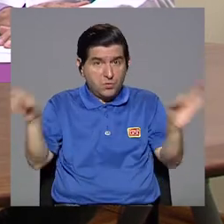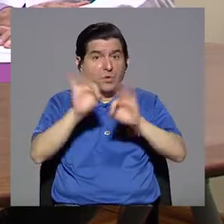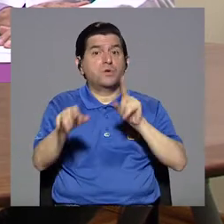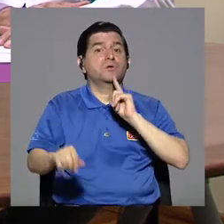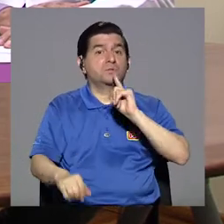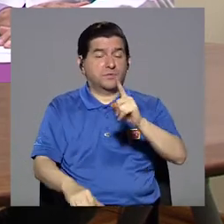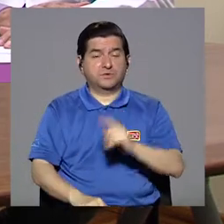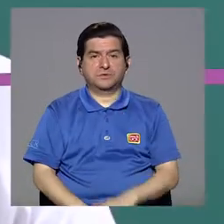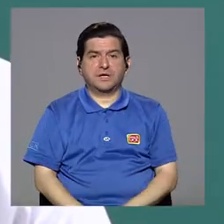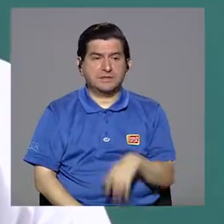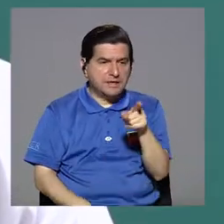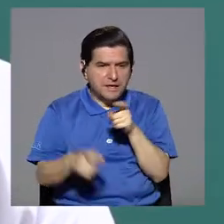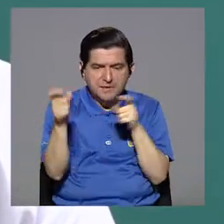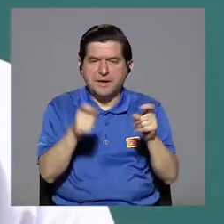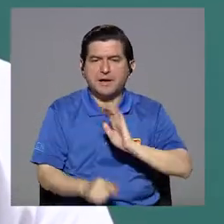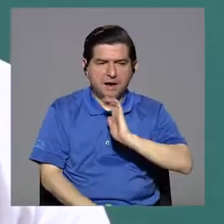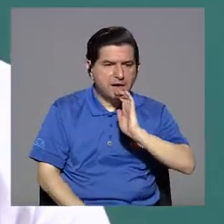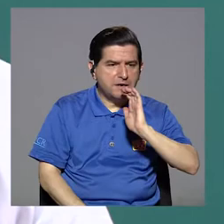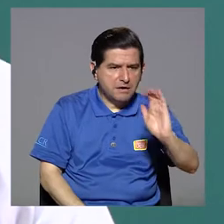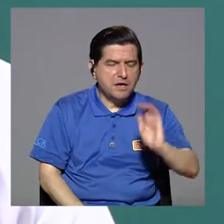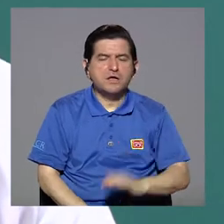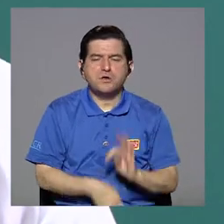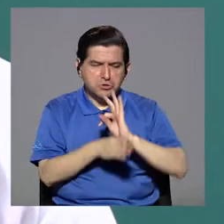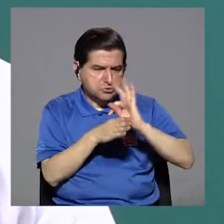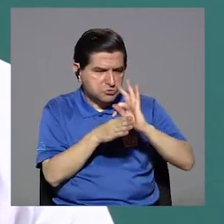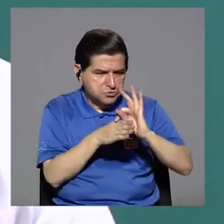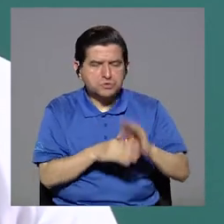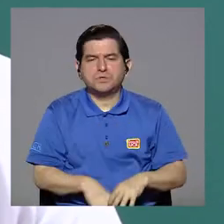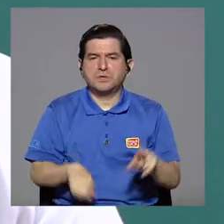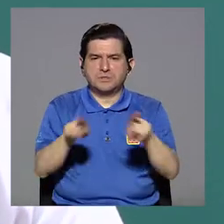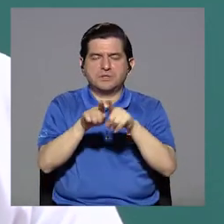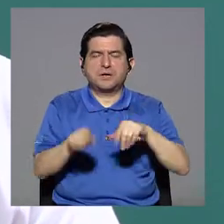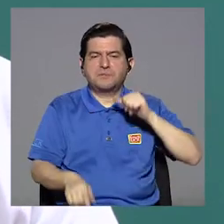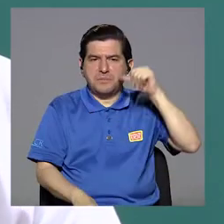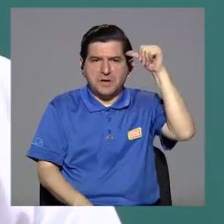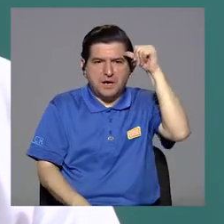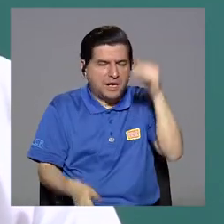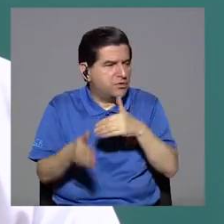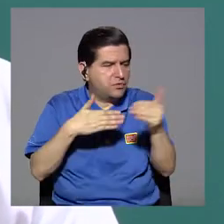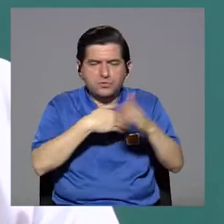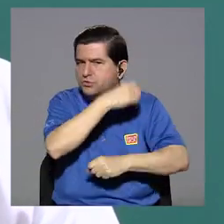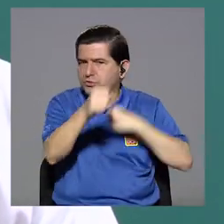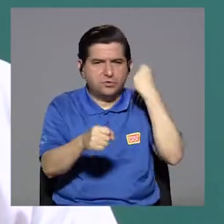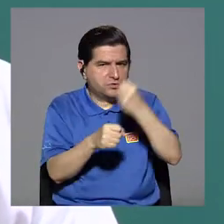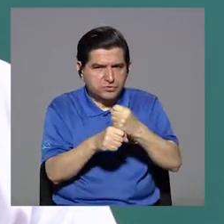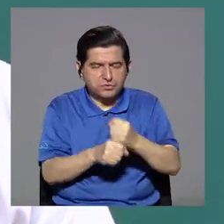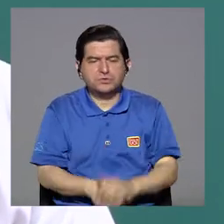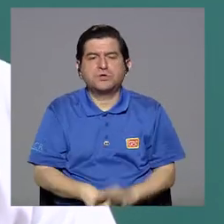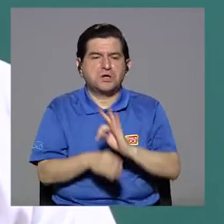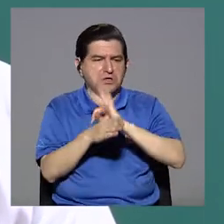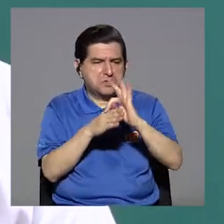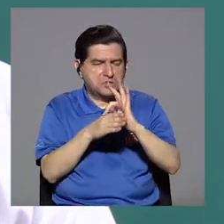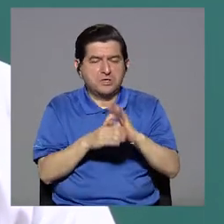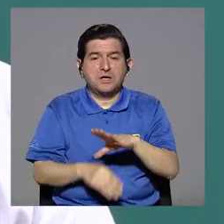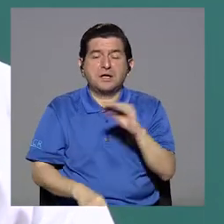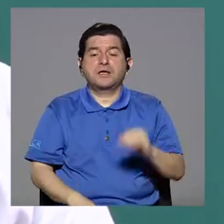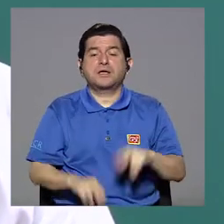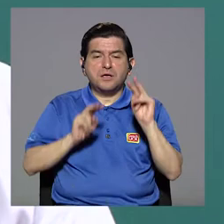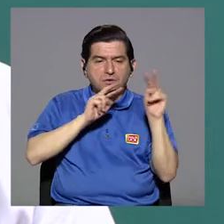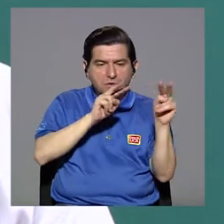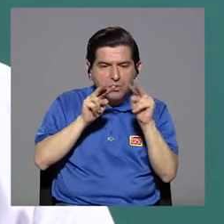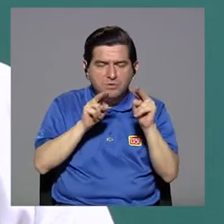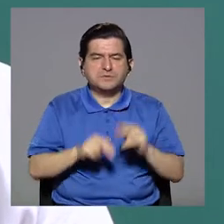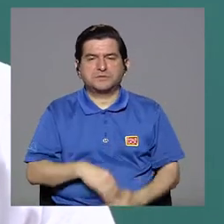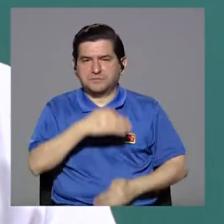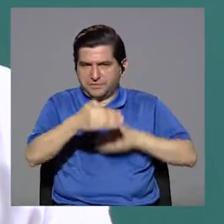mencionarlo porque ahí manejamos niños que el amor tratamiento manejamos adultos de cualquier edad también lo manejamos le damos el tratamiento y lo